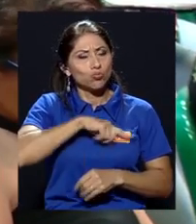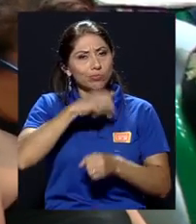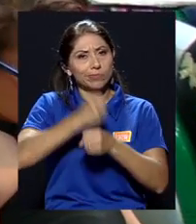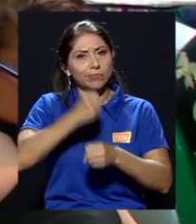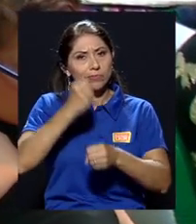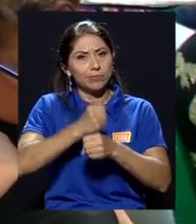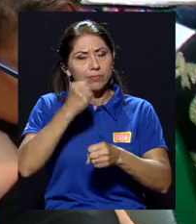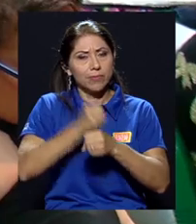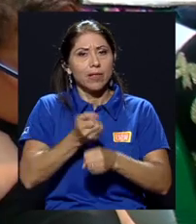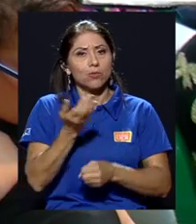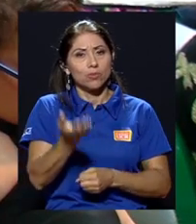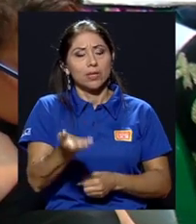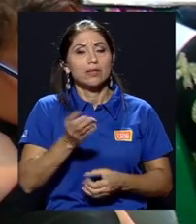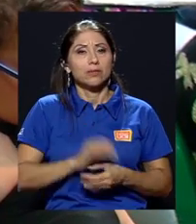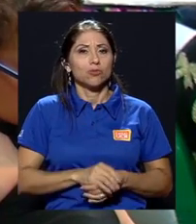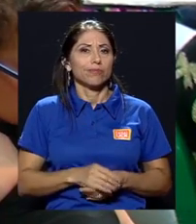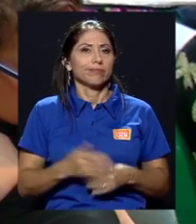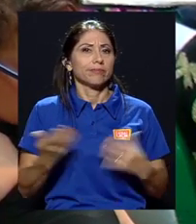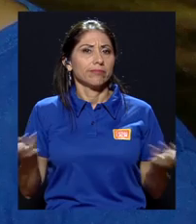en eso, digamos,